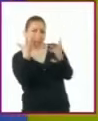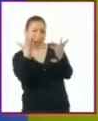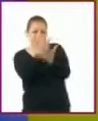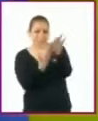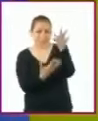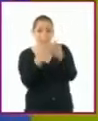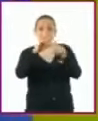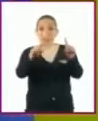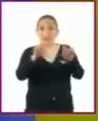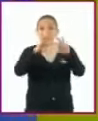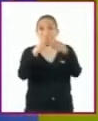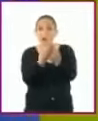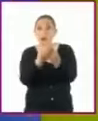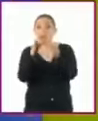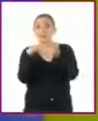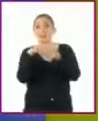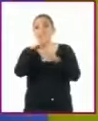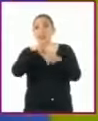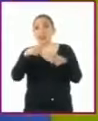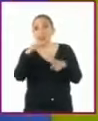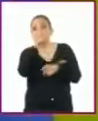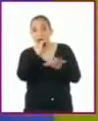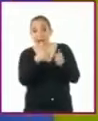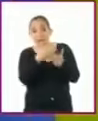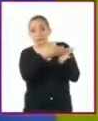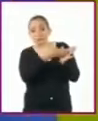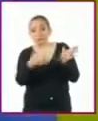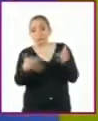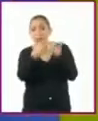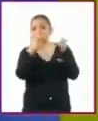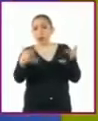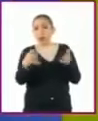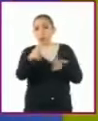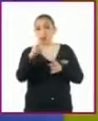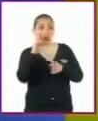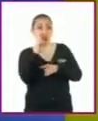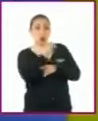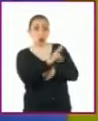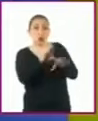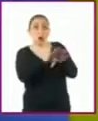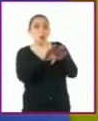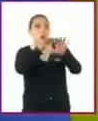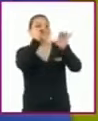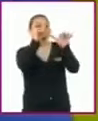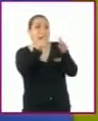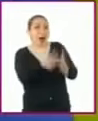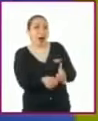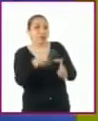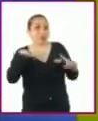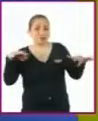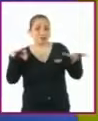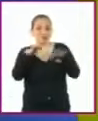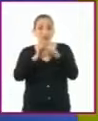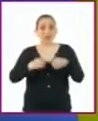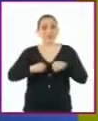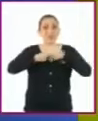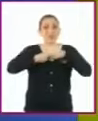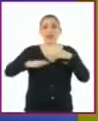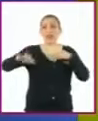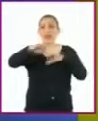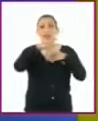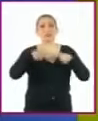lenguajes artísticos que se han desarrollado a través de la historia. Podrás observar cómo el arte ha estado ligado a la vida cotidiana de